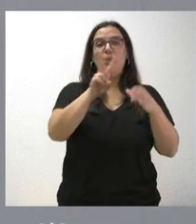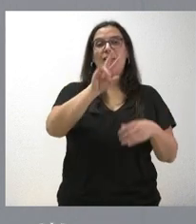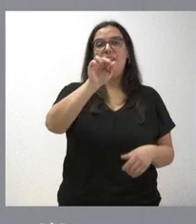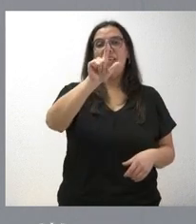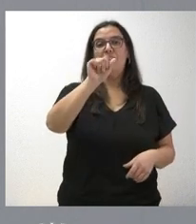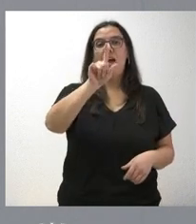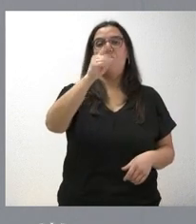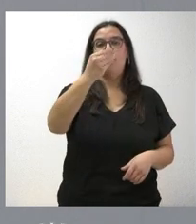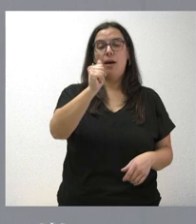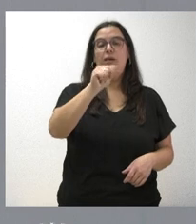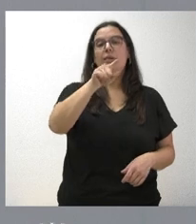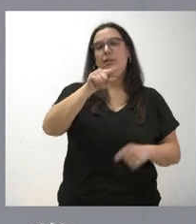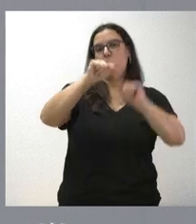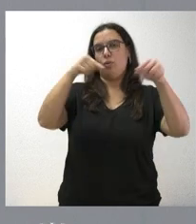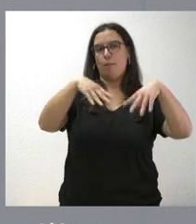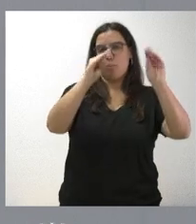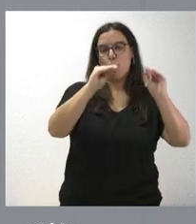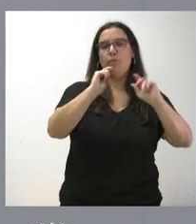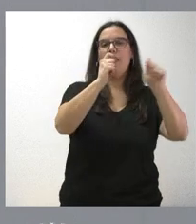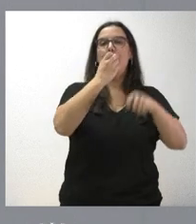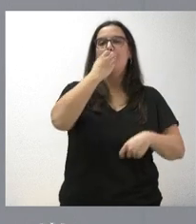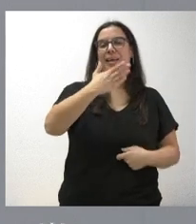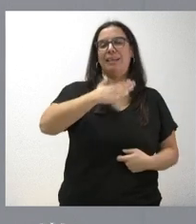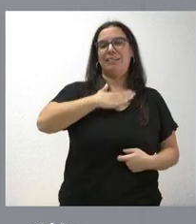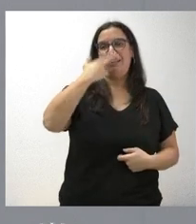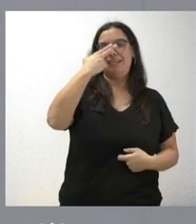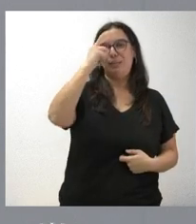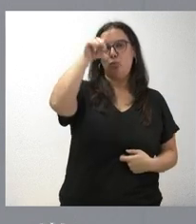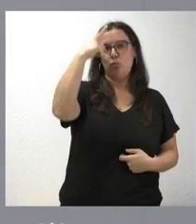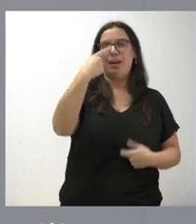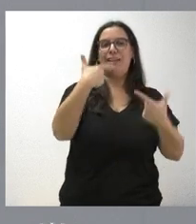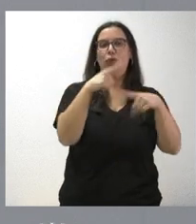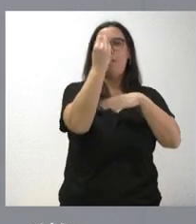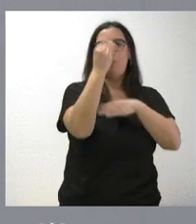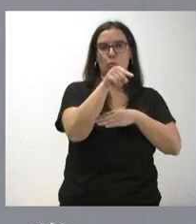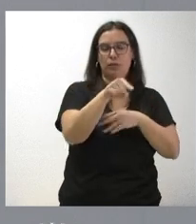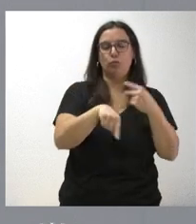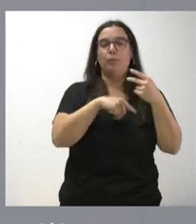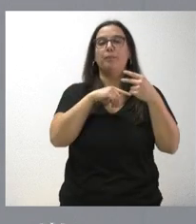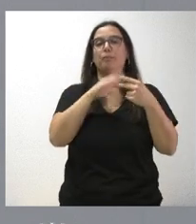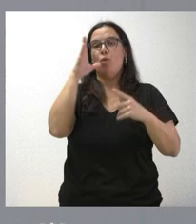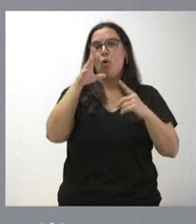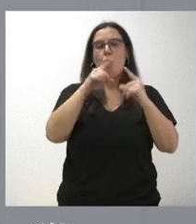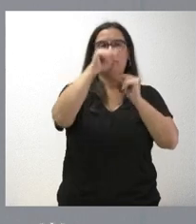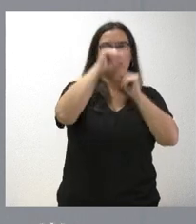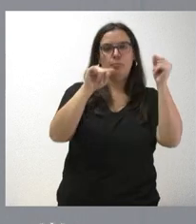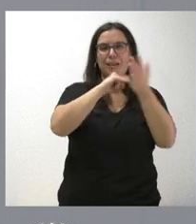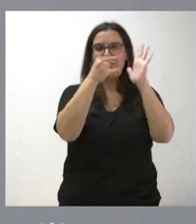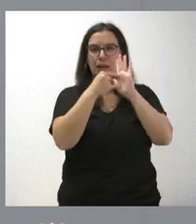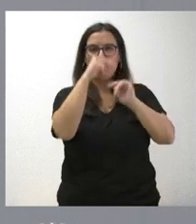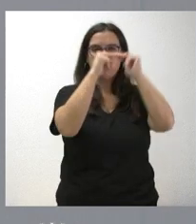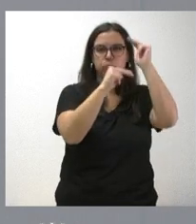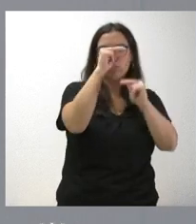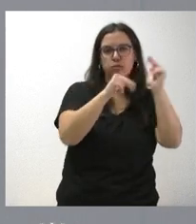Burgos que pasa a ser bien de interés cultural con categoría de monumento por sus proporciones su técnica constructiva su